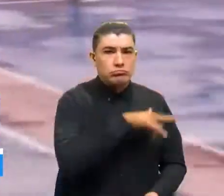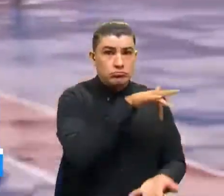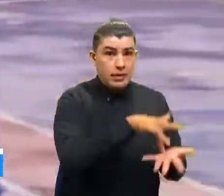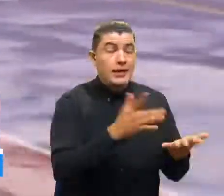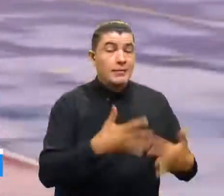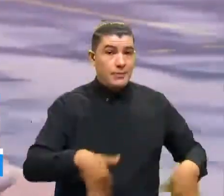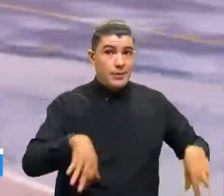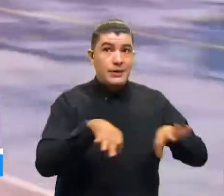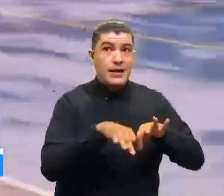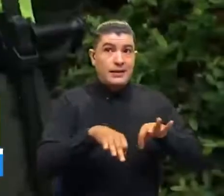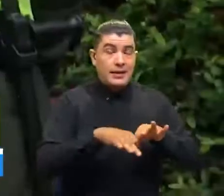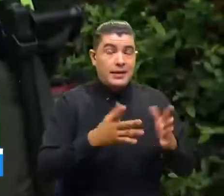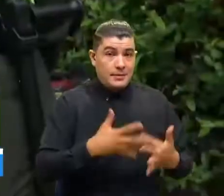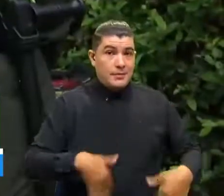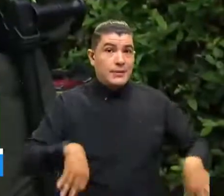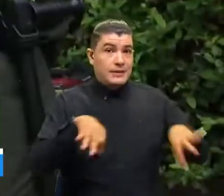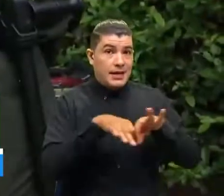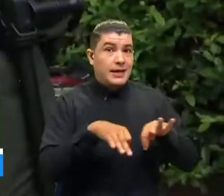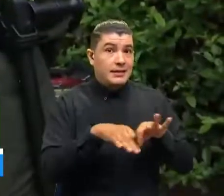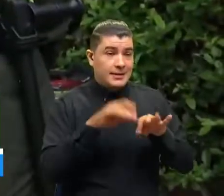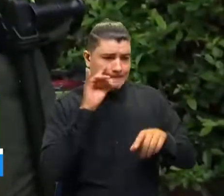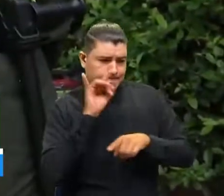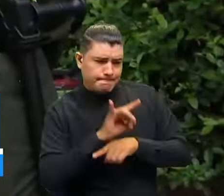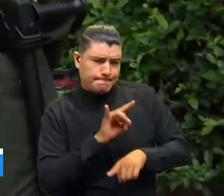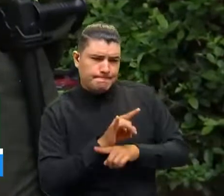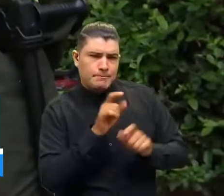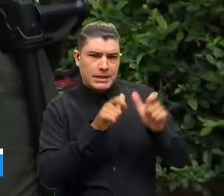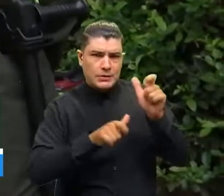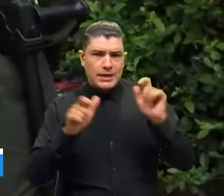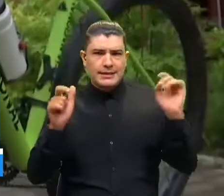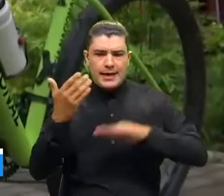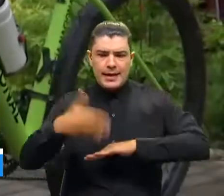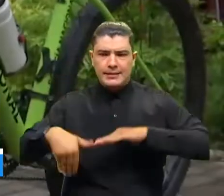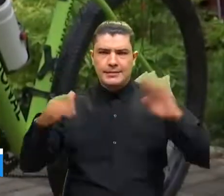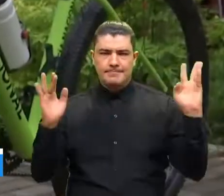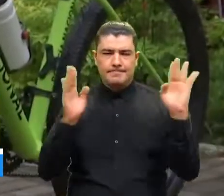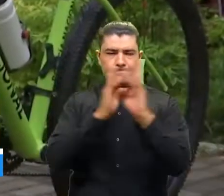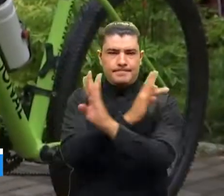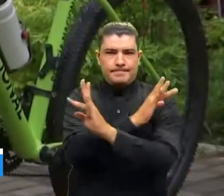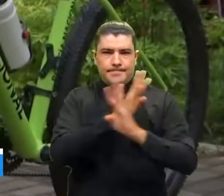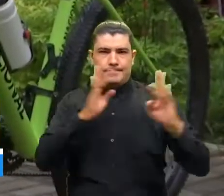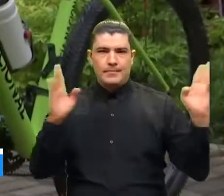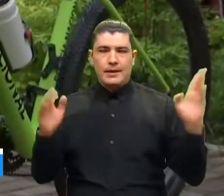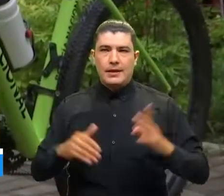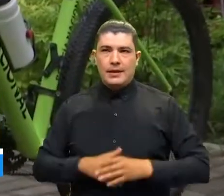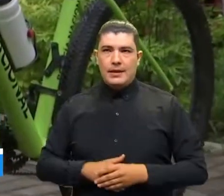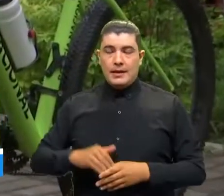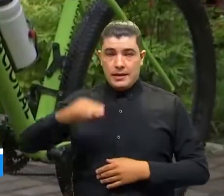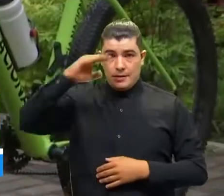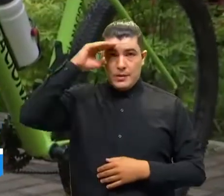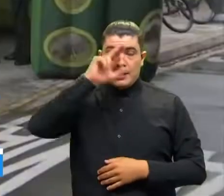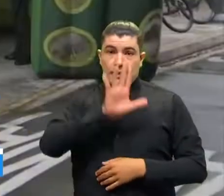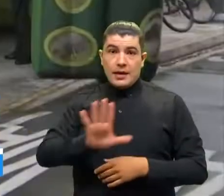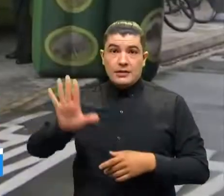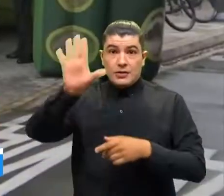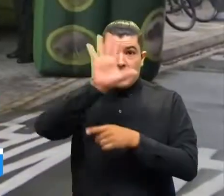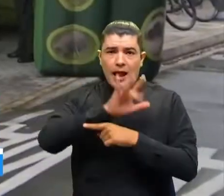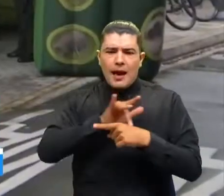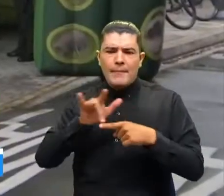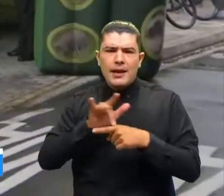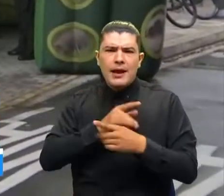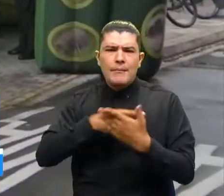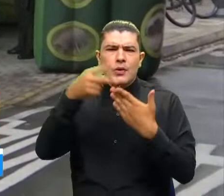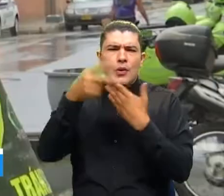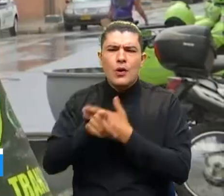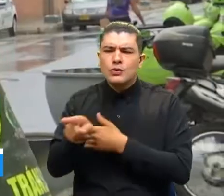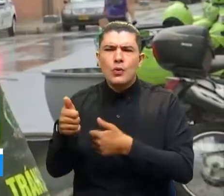viales como son los peatones la policía implementó el grupo de los guardianes en la vía para salvaguardar la seguridad de ellos en